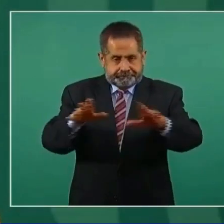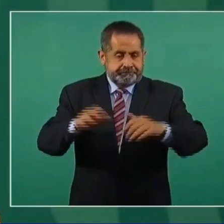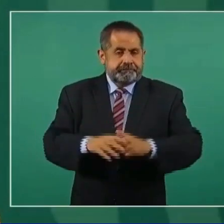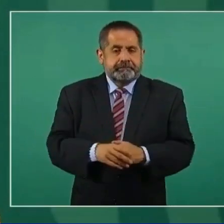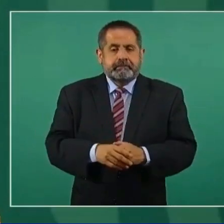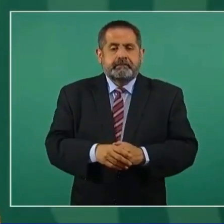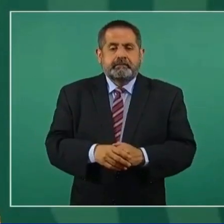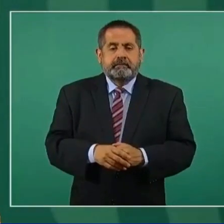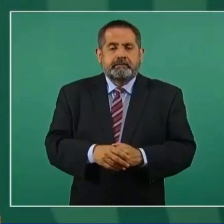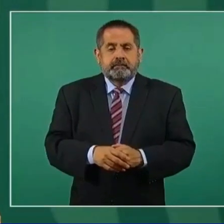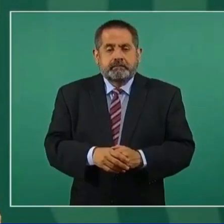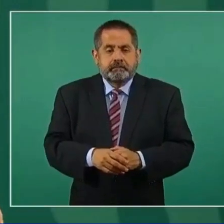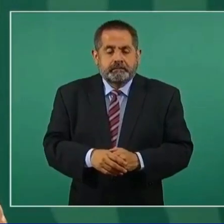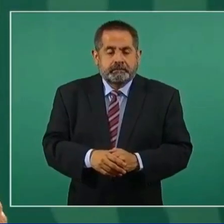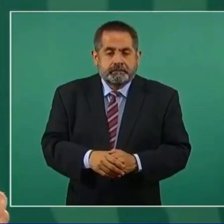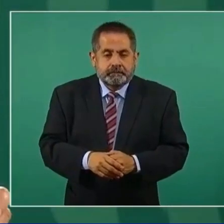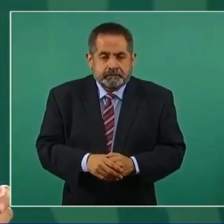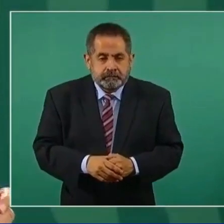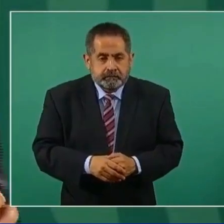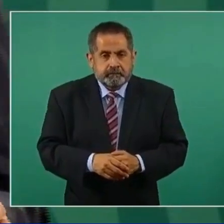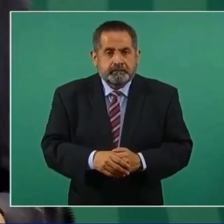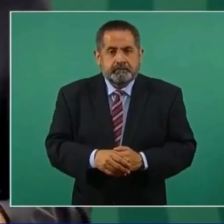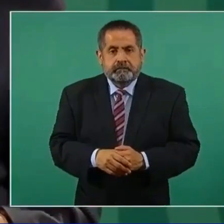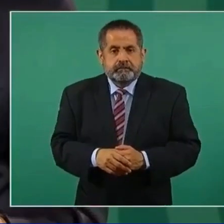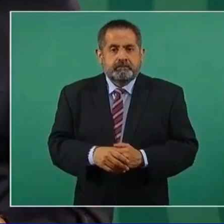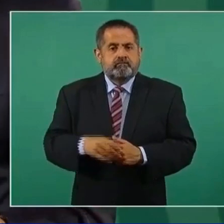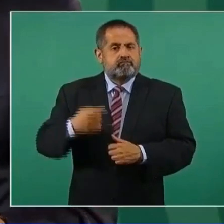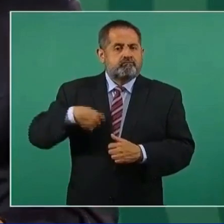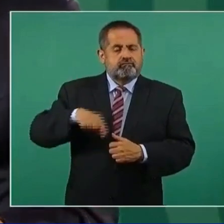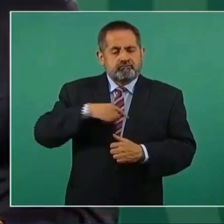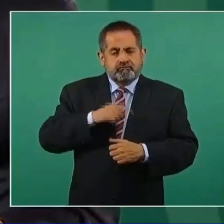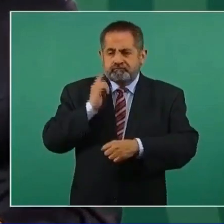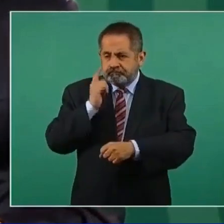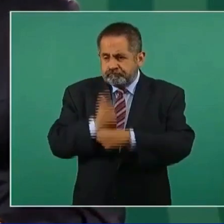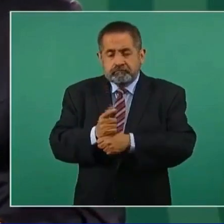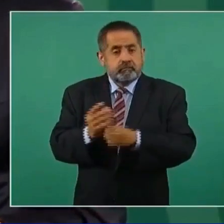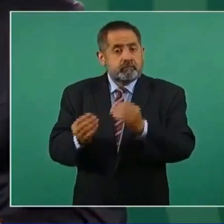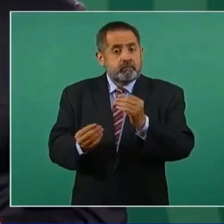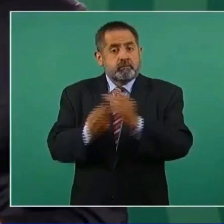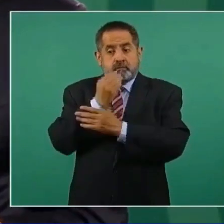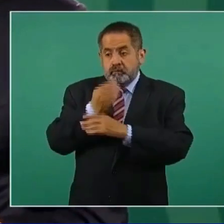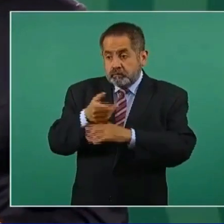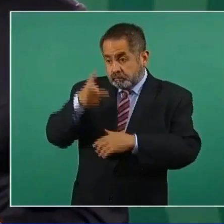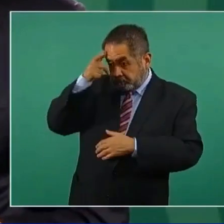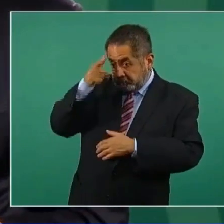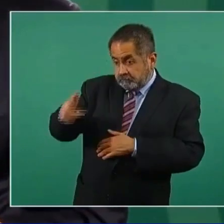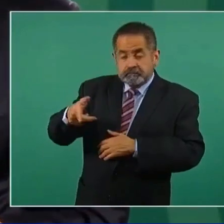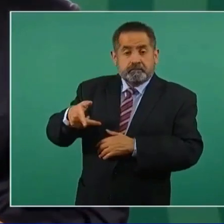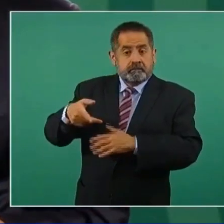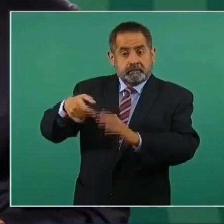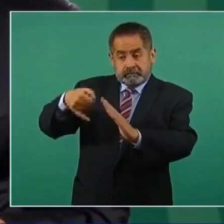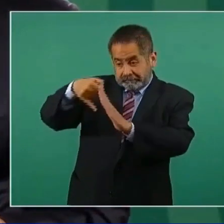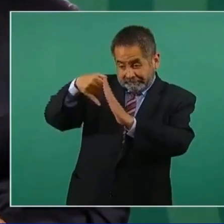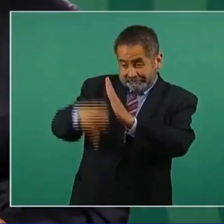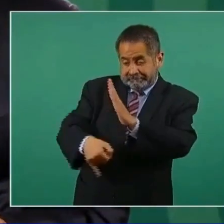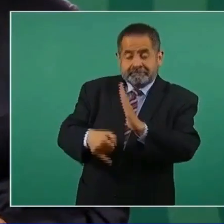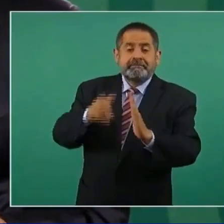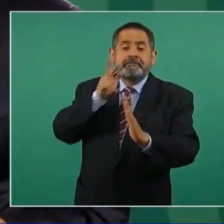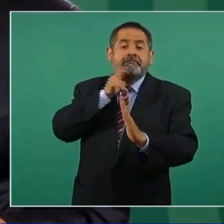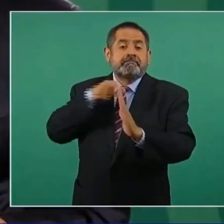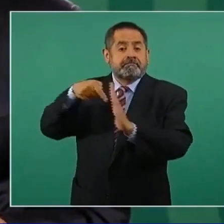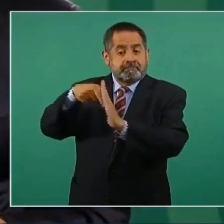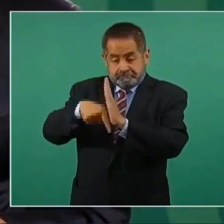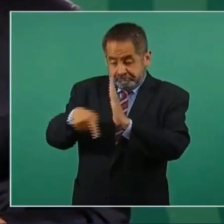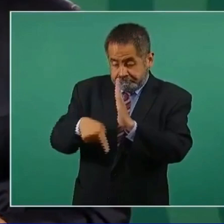informados, aun cuando hemos descubierto nuevos yacimientos, grandes